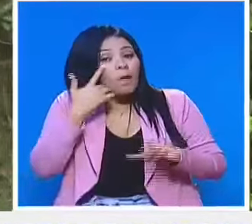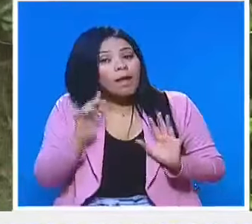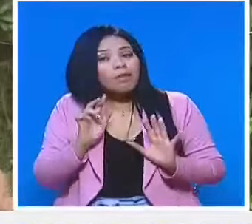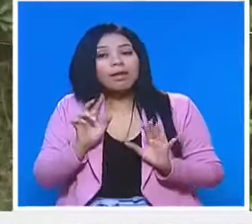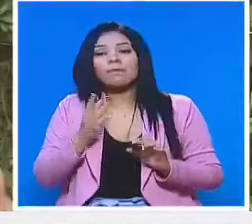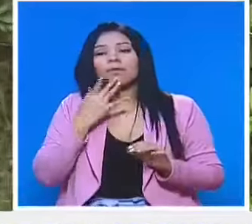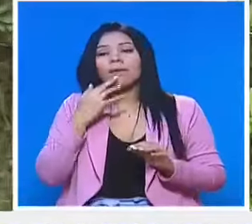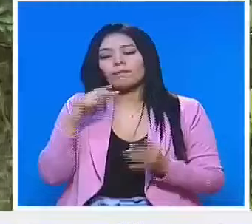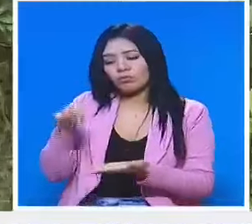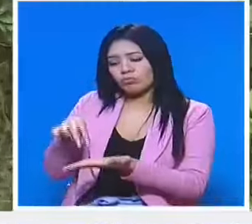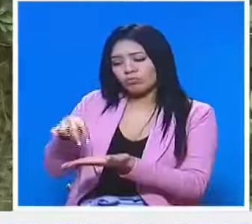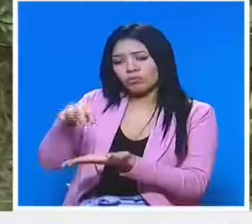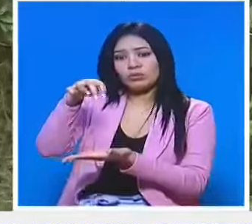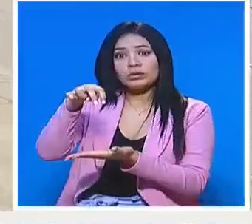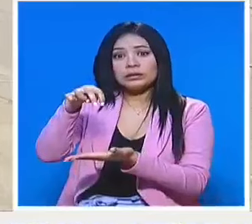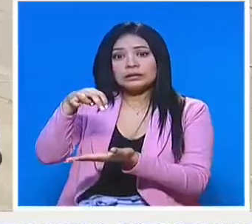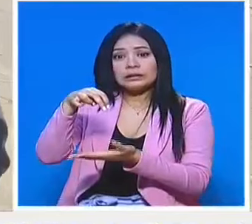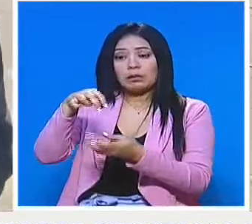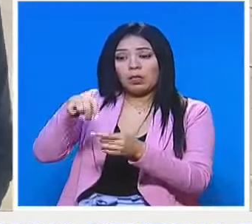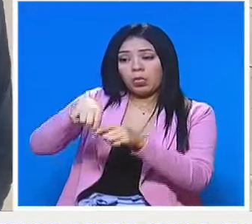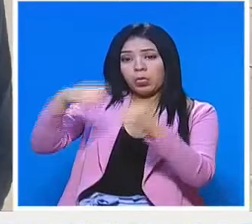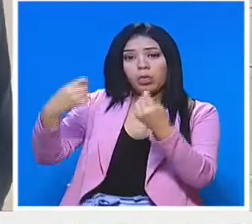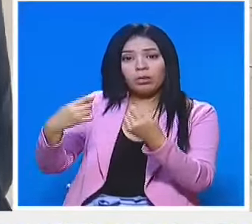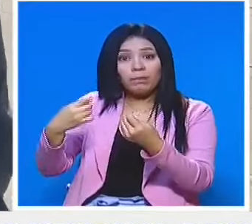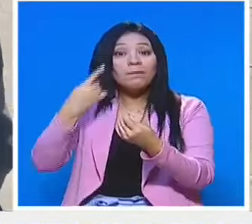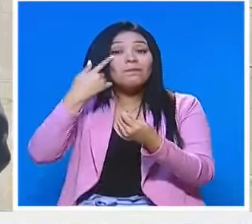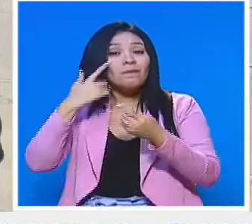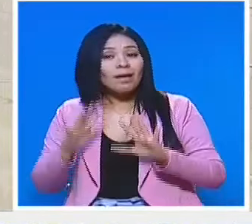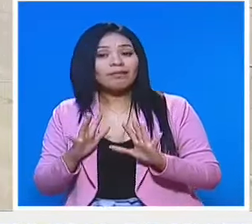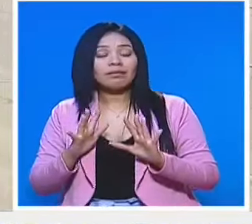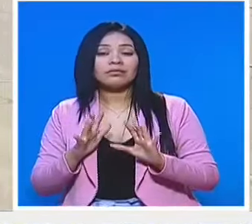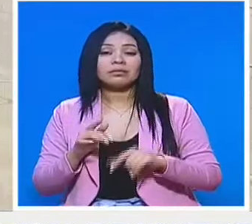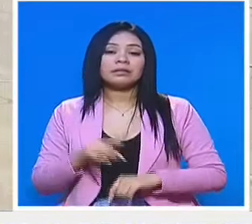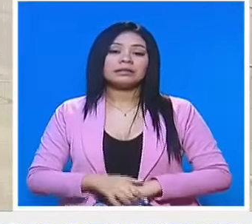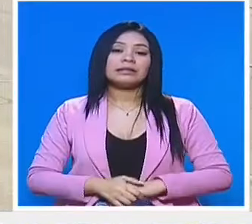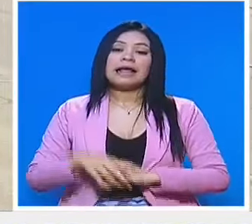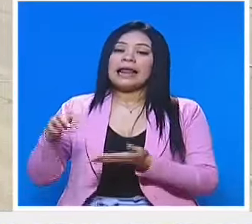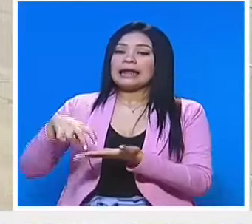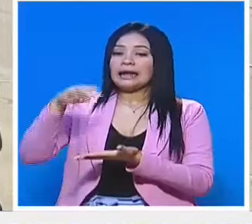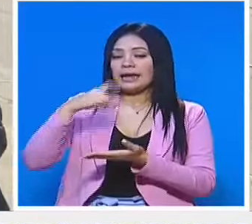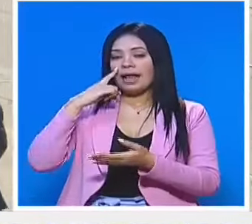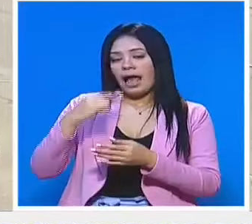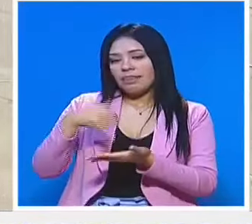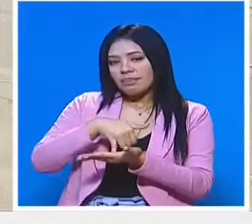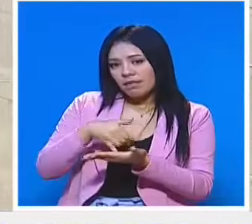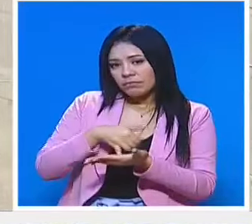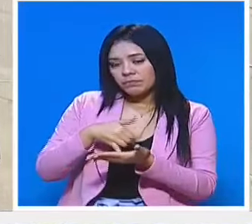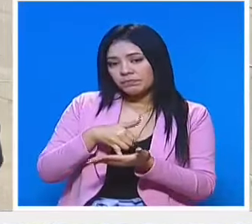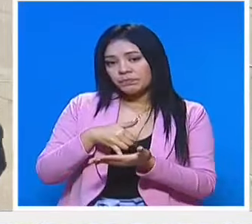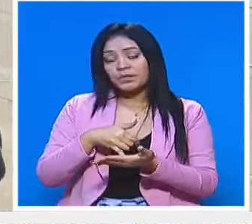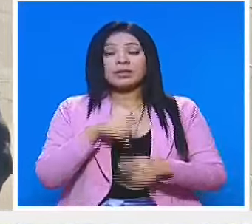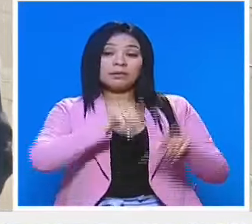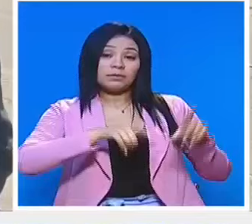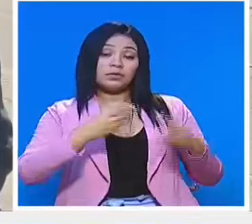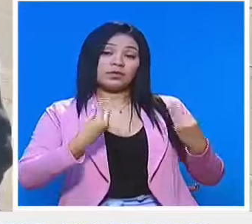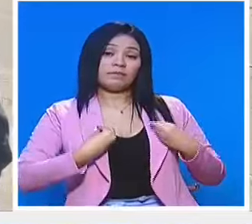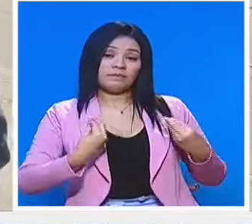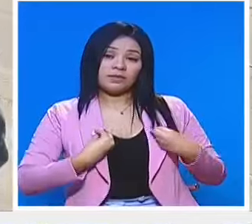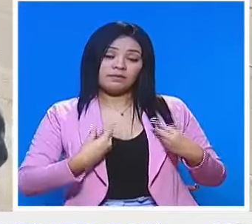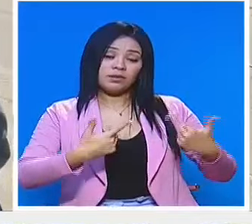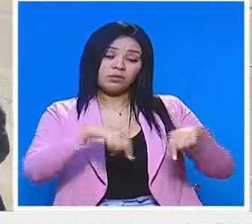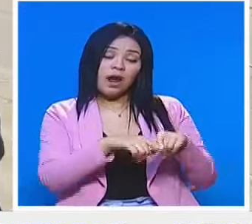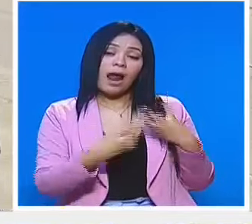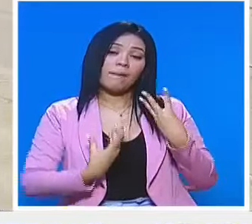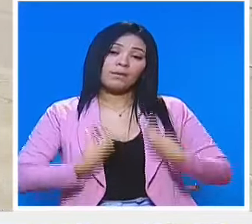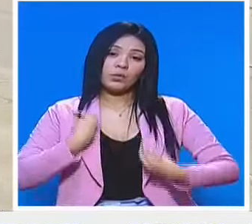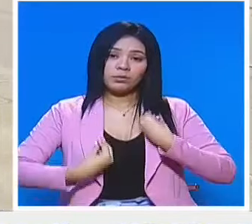desplomen porque las escaleras quedaron cerradas. Bien, eran testimonios de los vecinos que sentir preocupación, pues no conocen aún las